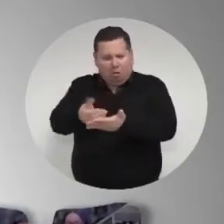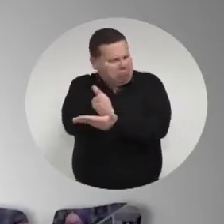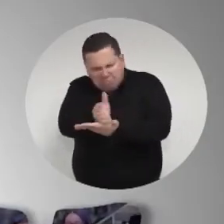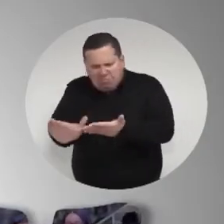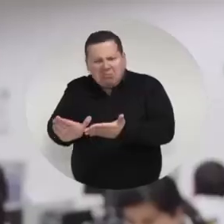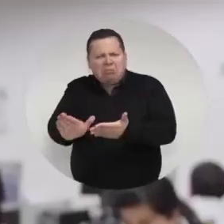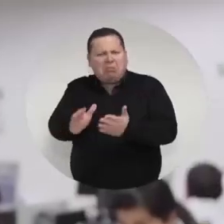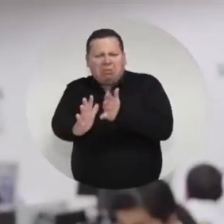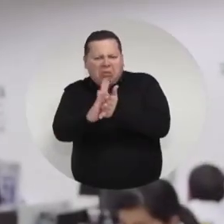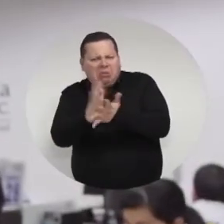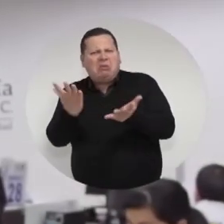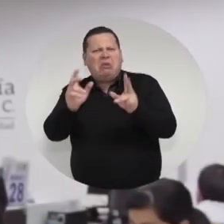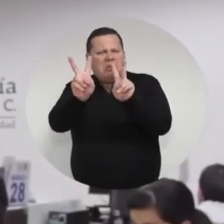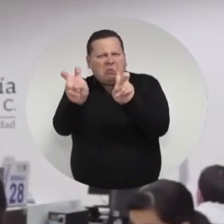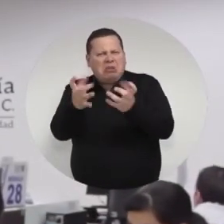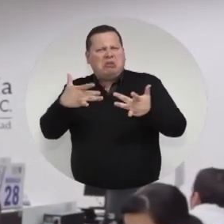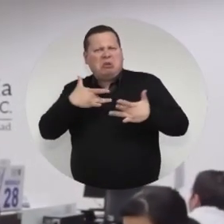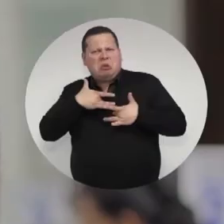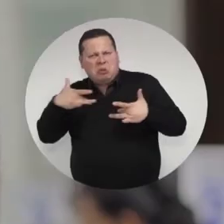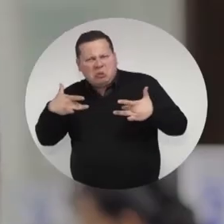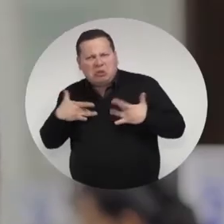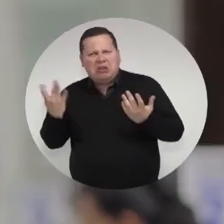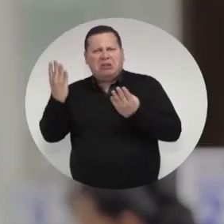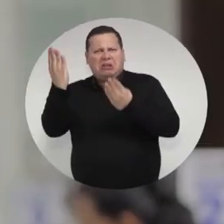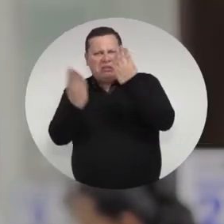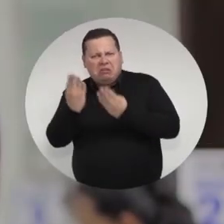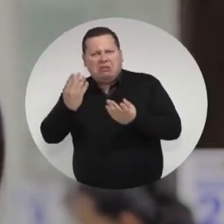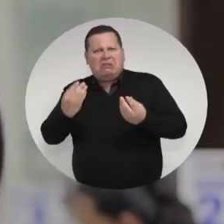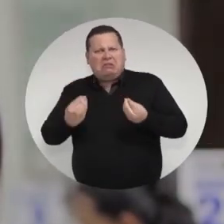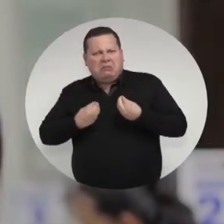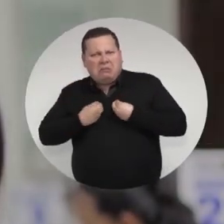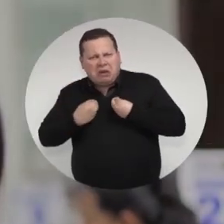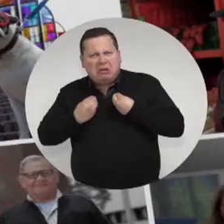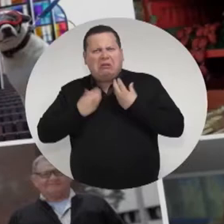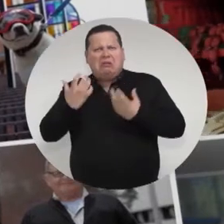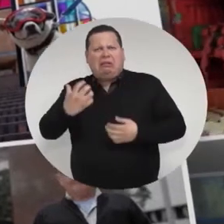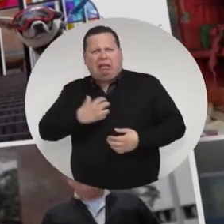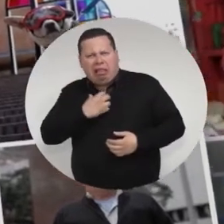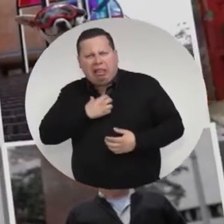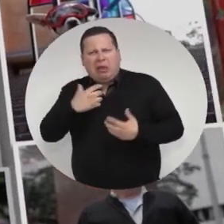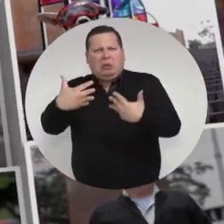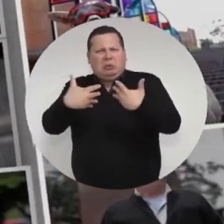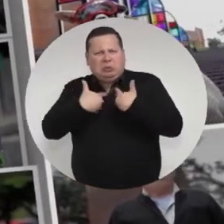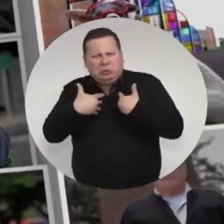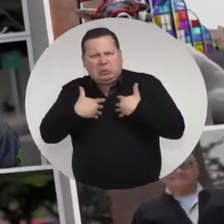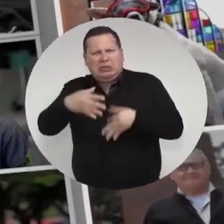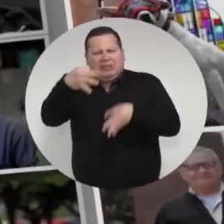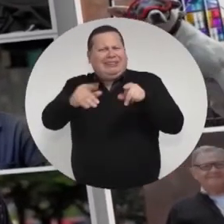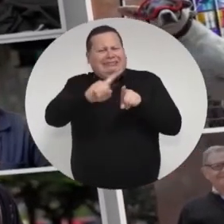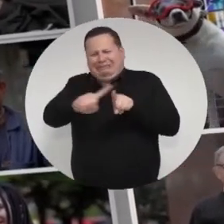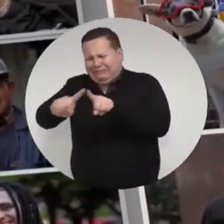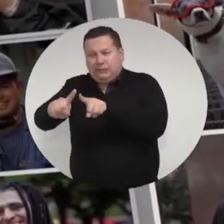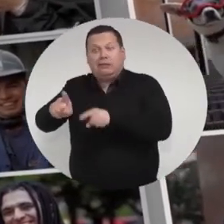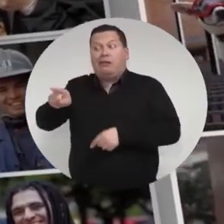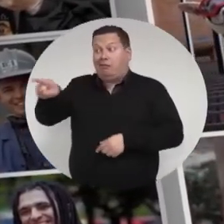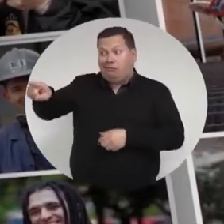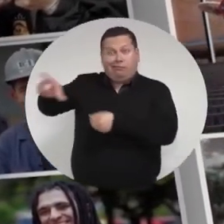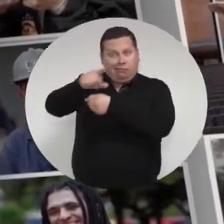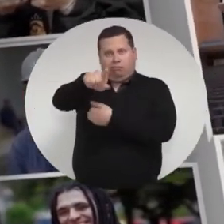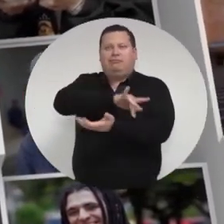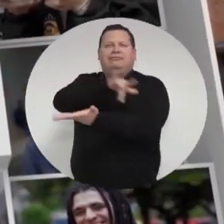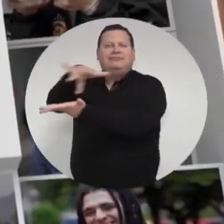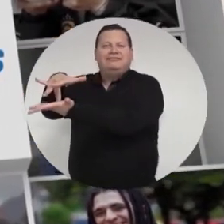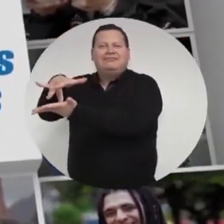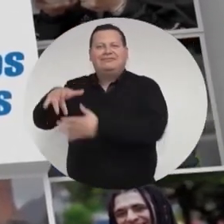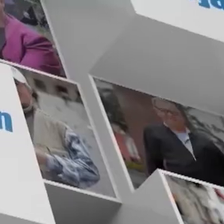de los ciudadanos. En las personerías locales, reciba orientación gratuita en temas de salud, servicios públicos, convivencia,